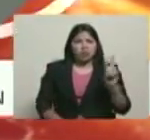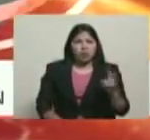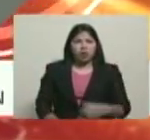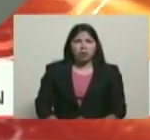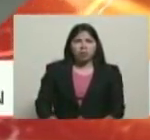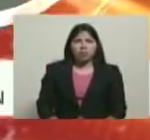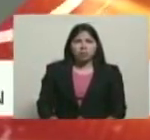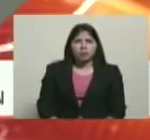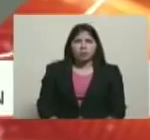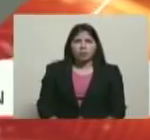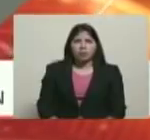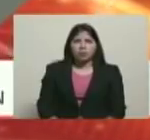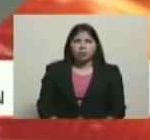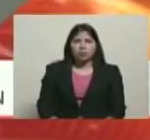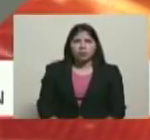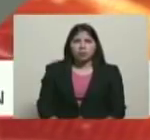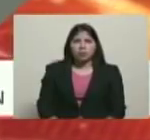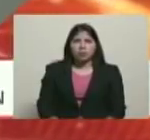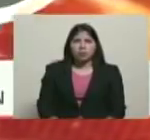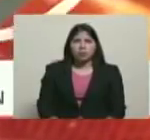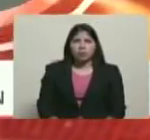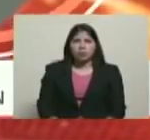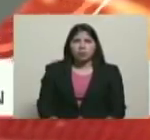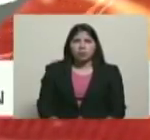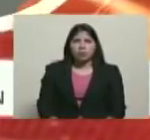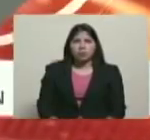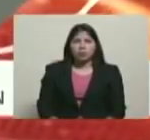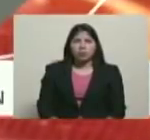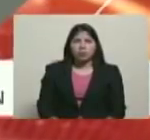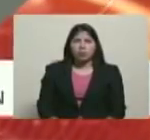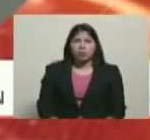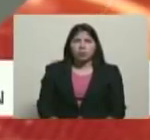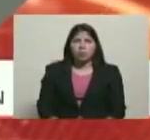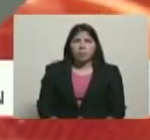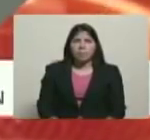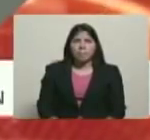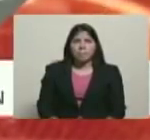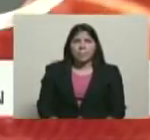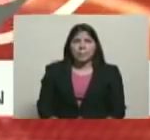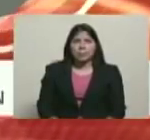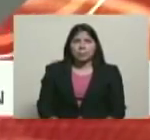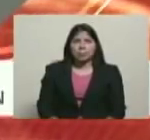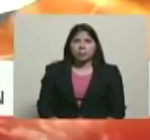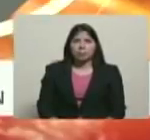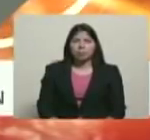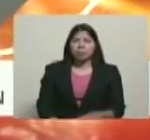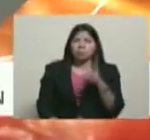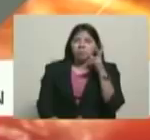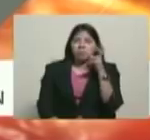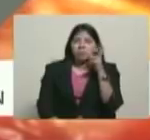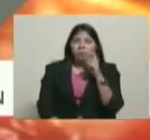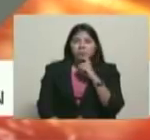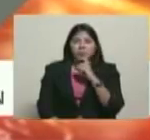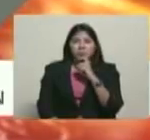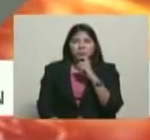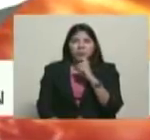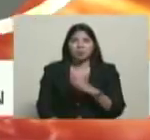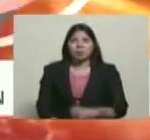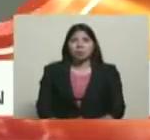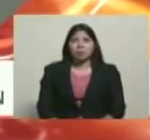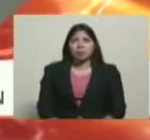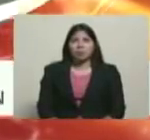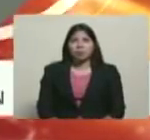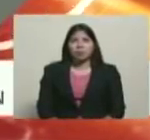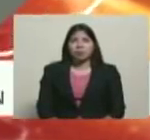en complicidad con unos funcionarios del SEBIN, lo vimos allá en el distribuidor de Altamira, en una foto de la soledad, de la tristeza, de la traición